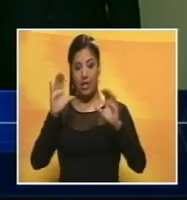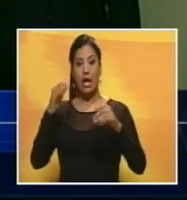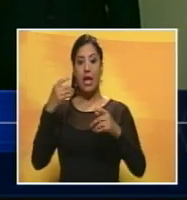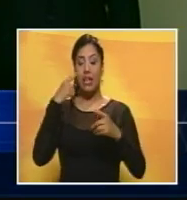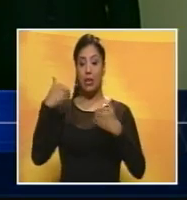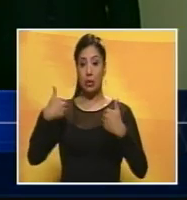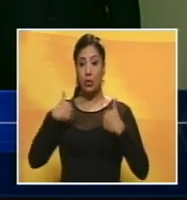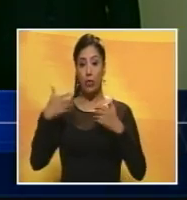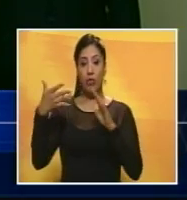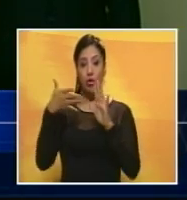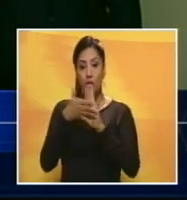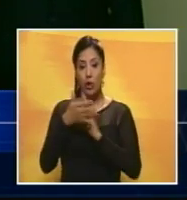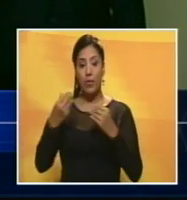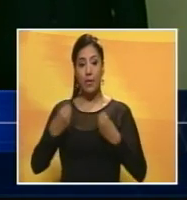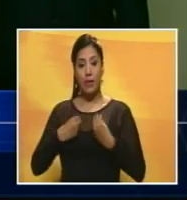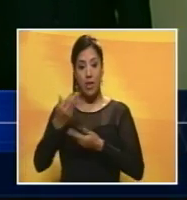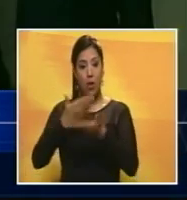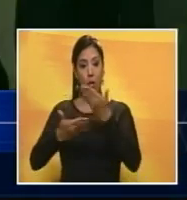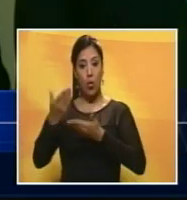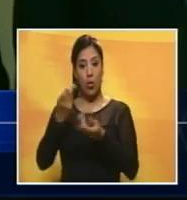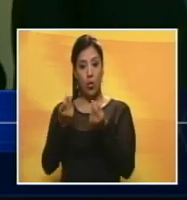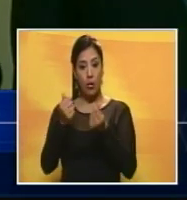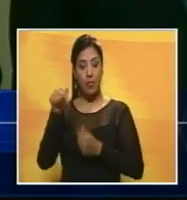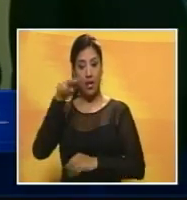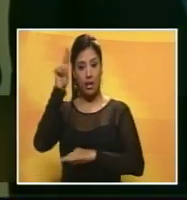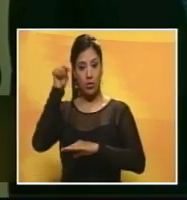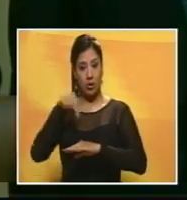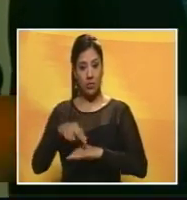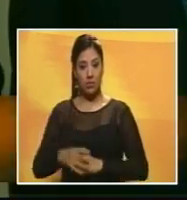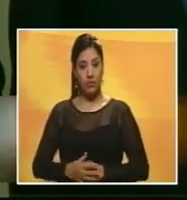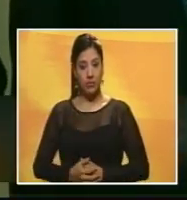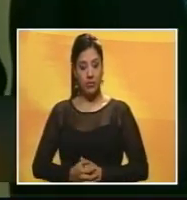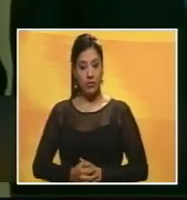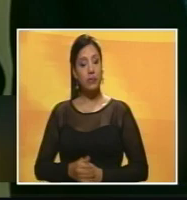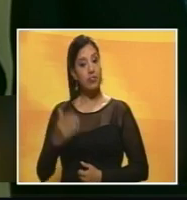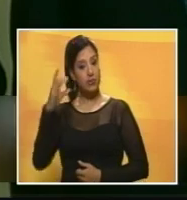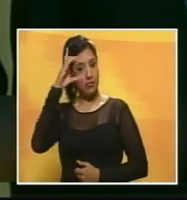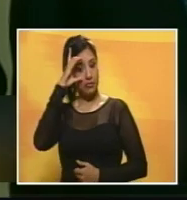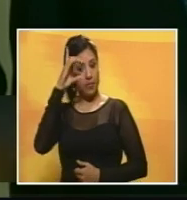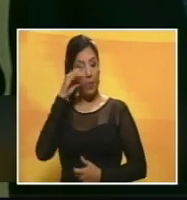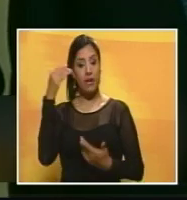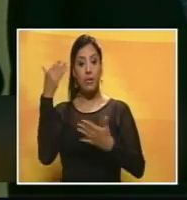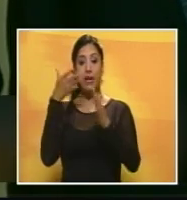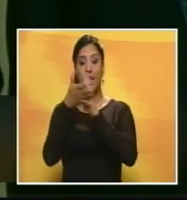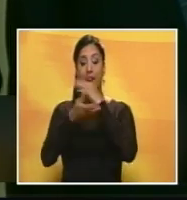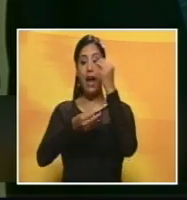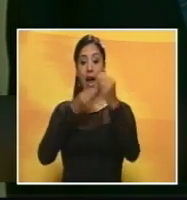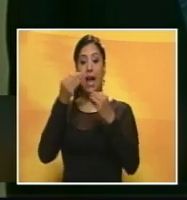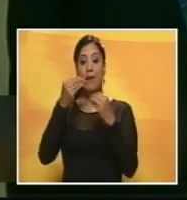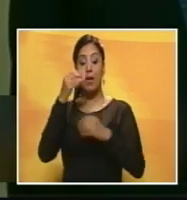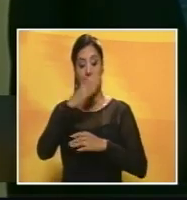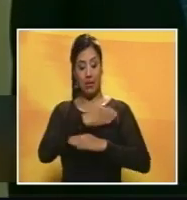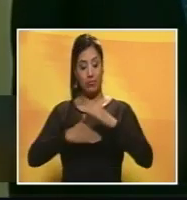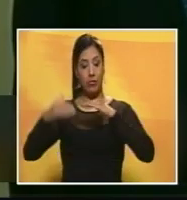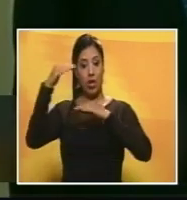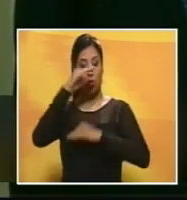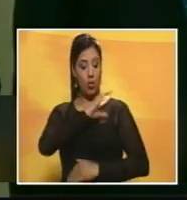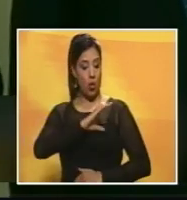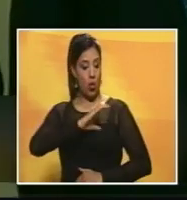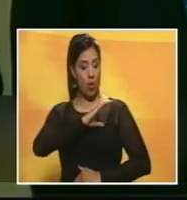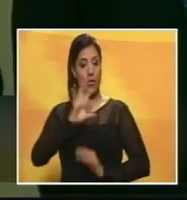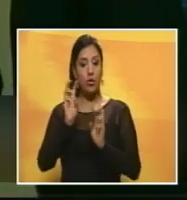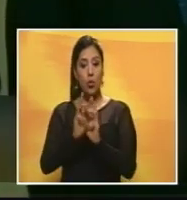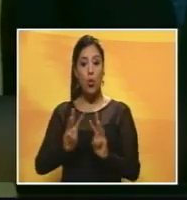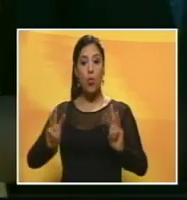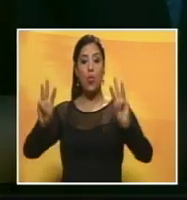han impactado sobre la vida económica nacional. Rodríguez aseveró que las declaraciones del Alto Comisionado de las Naciones